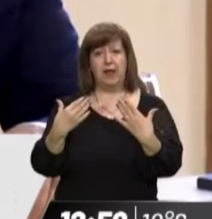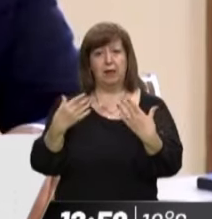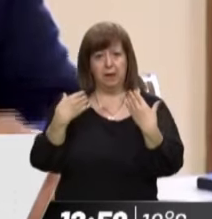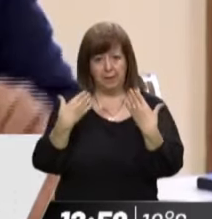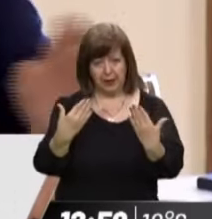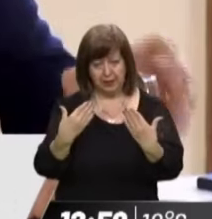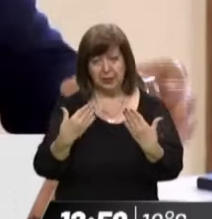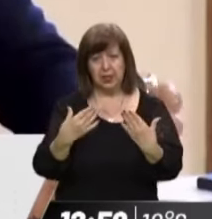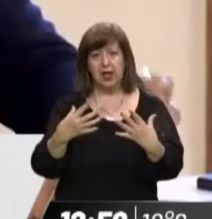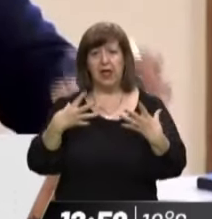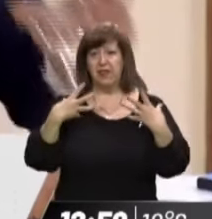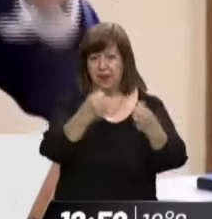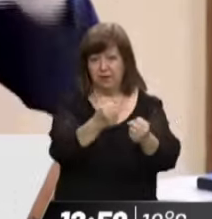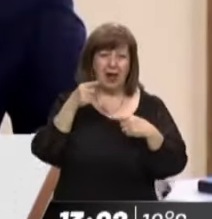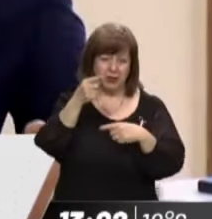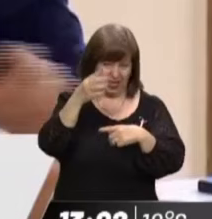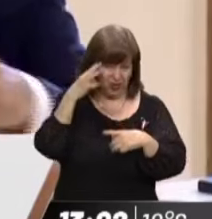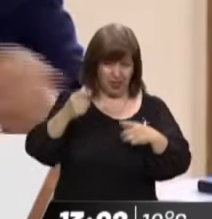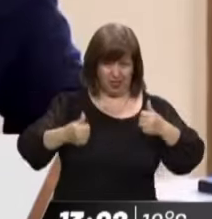Muchas gracias.